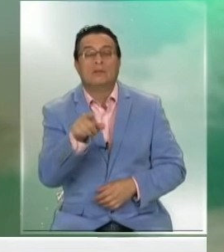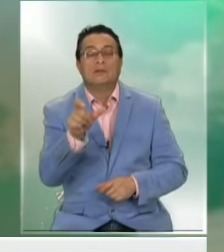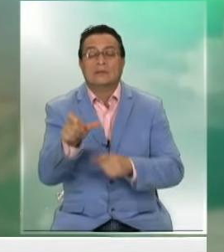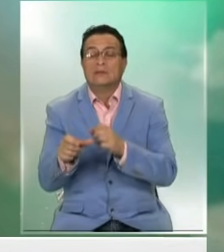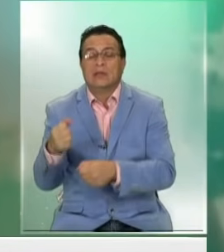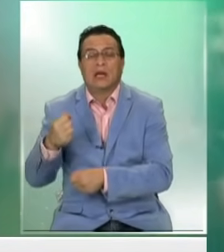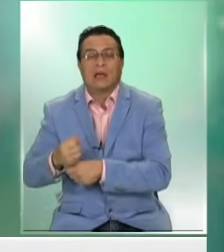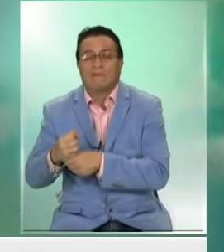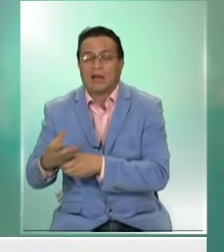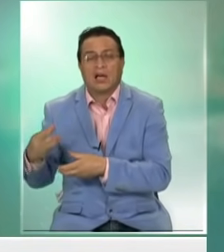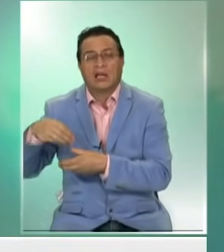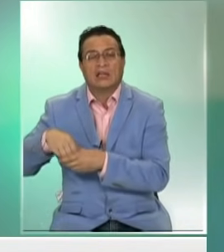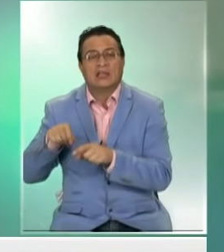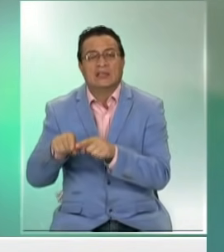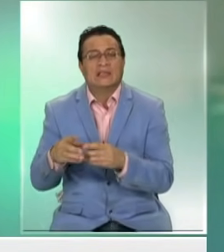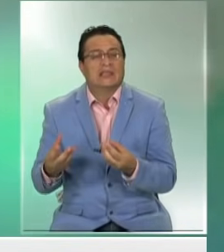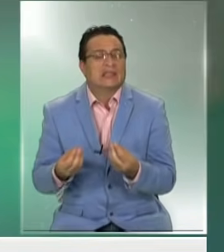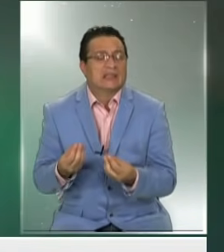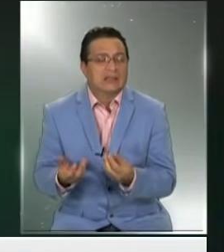este nuevo producto.